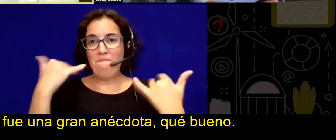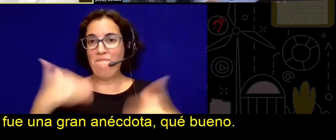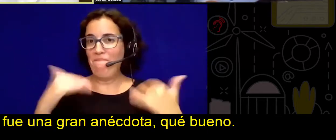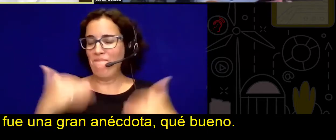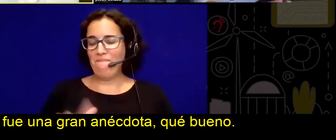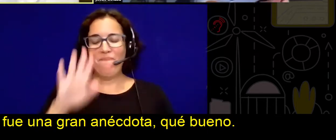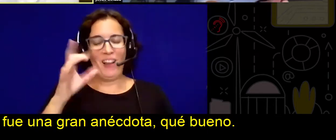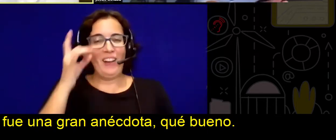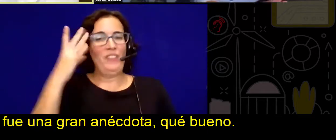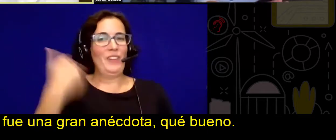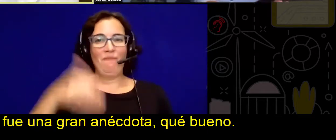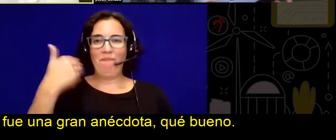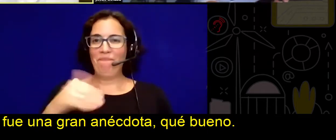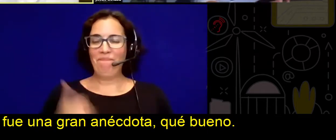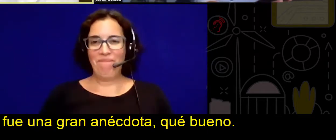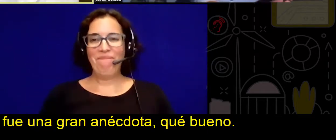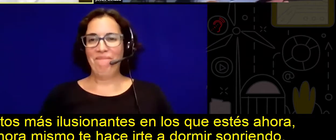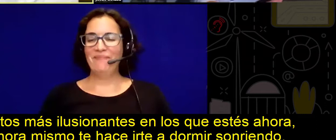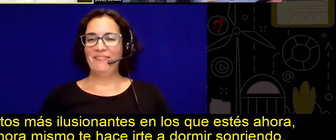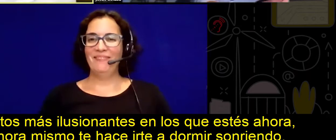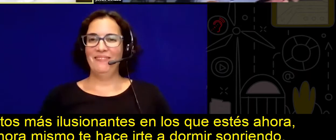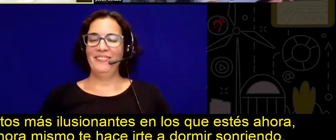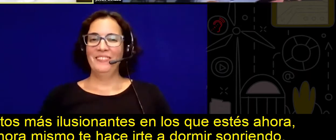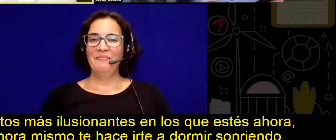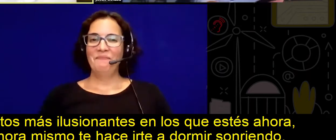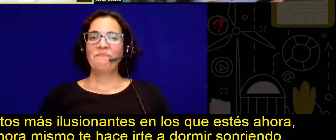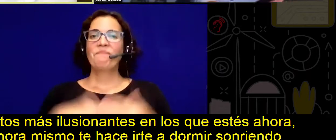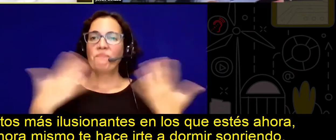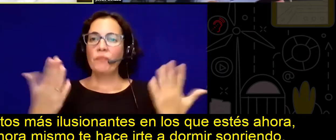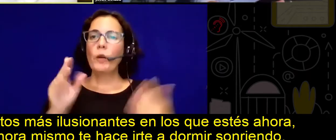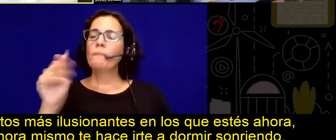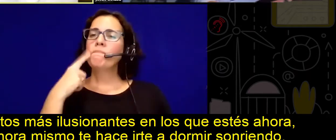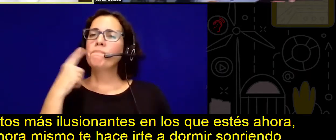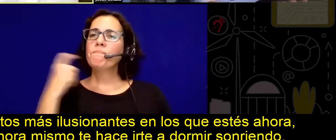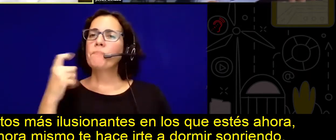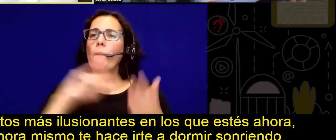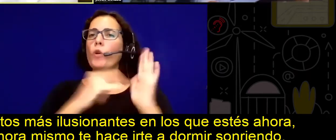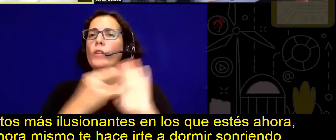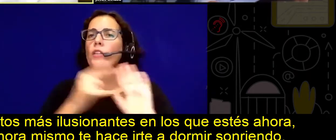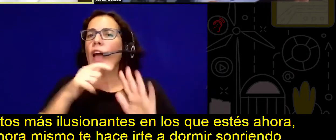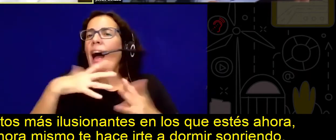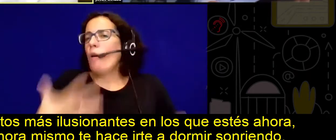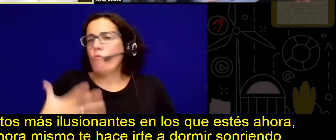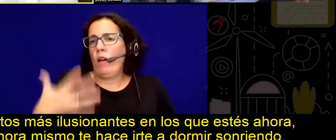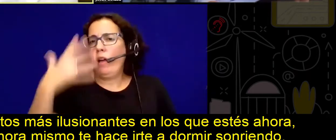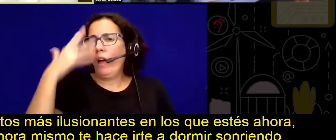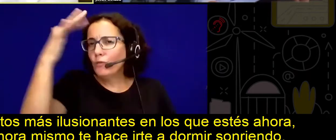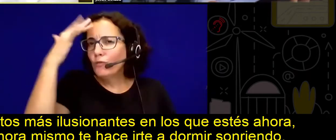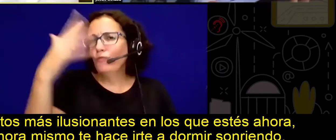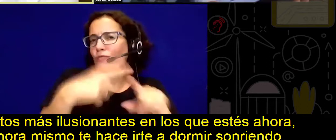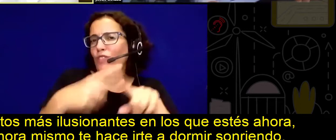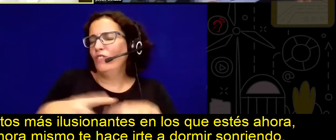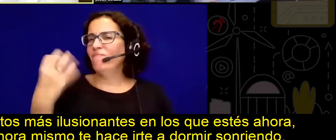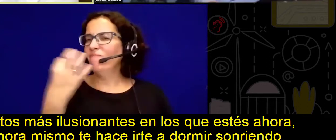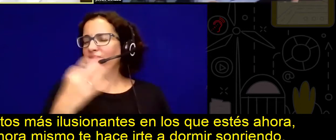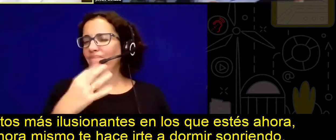gran anécdota, qué bueno. Sí, muy bien. Oye, Jesús, los proyectos más ilusionantes en los que estés ahora, ¿qué